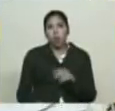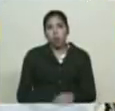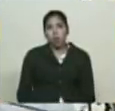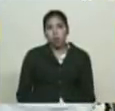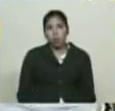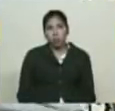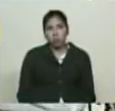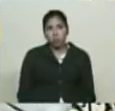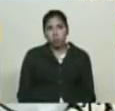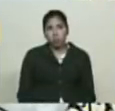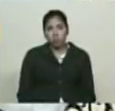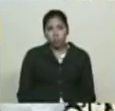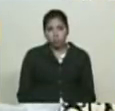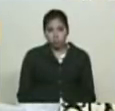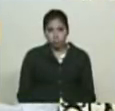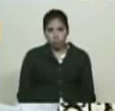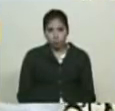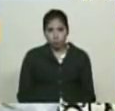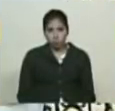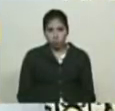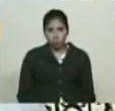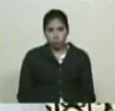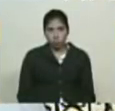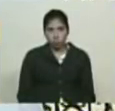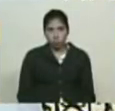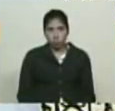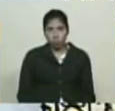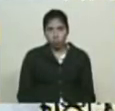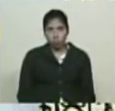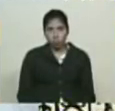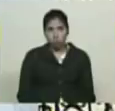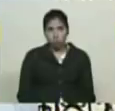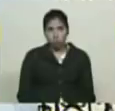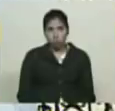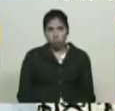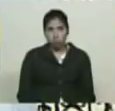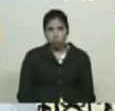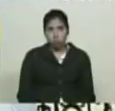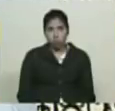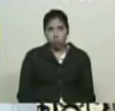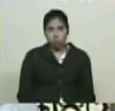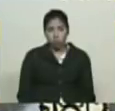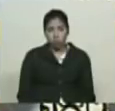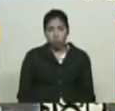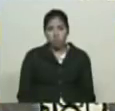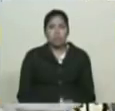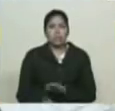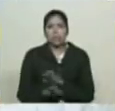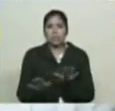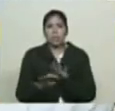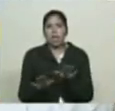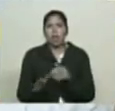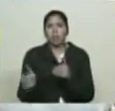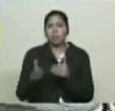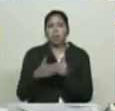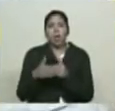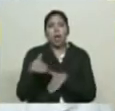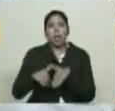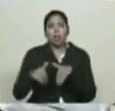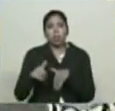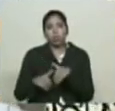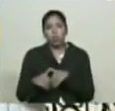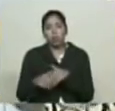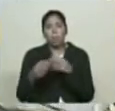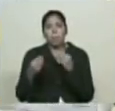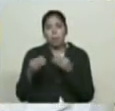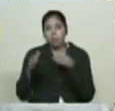fortalecimiento social de nuestra patria. Que no haya más elecciones entonces, en un periodo que nos permita